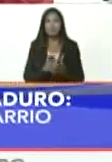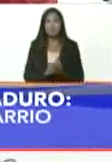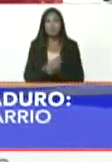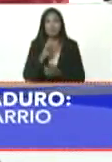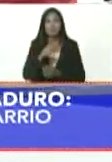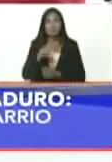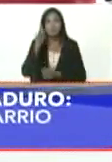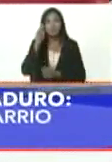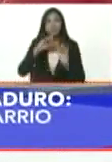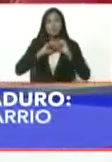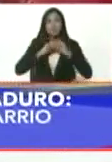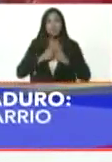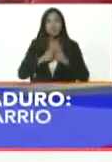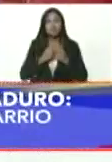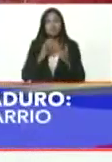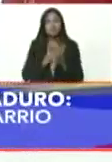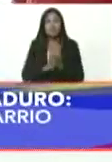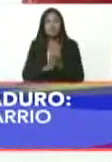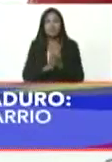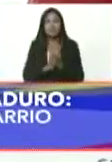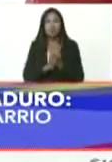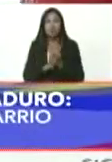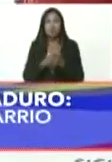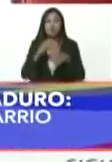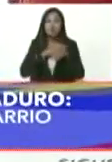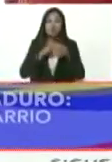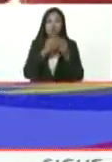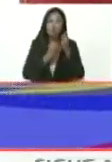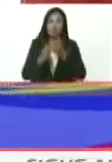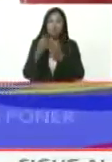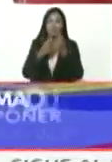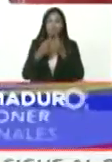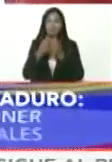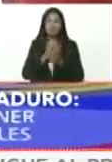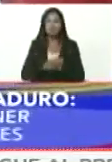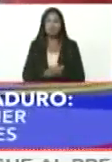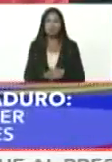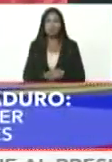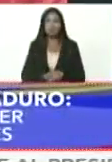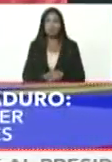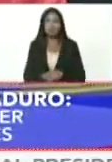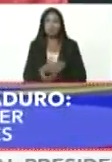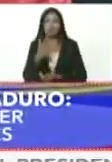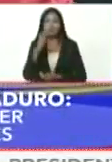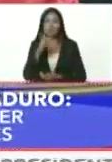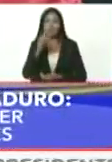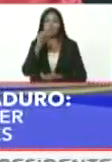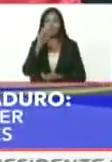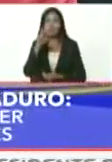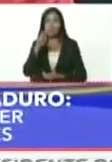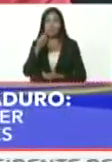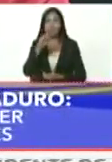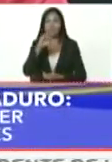profe, querido camarada, compañero Ten Xiaoping. Se parece a Ten Xiaoping, ¿verdad? Miren.